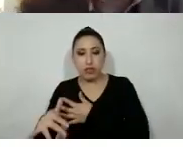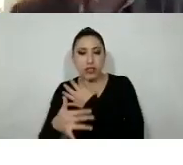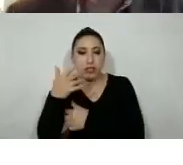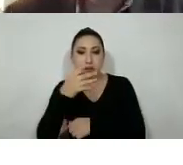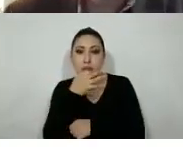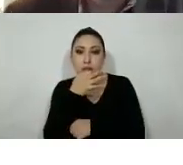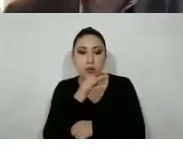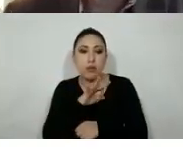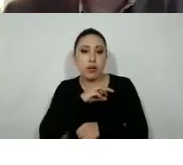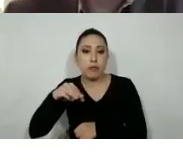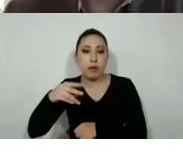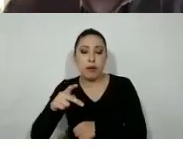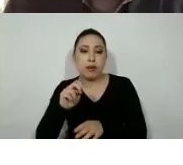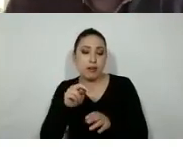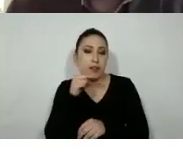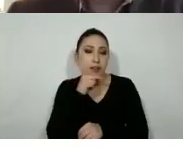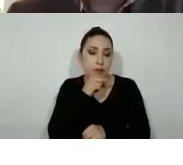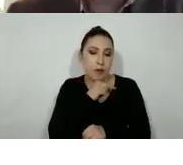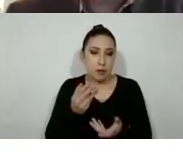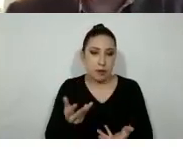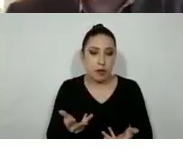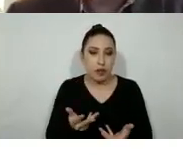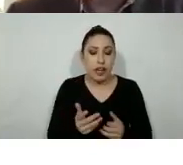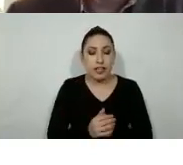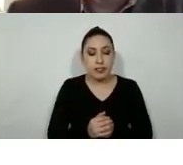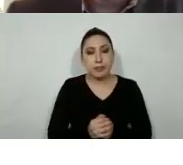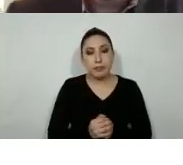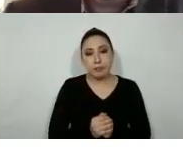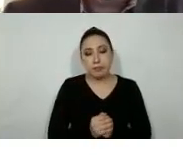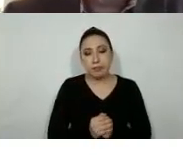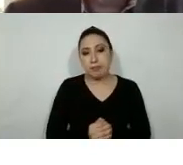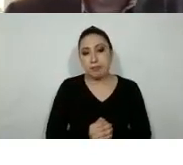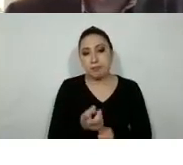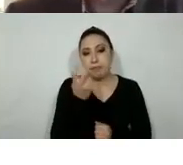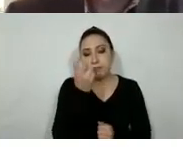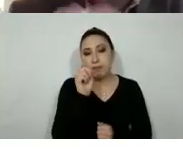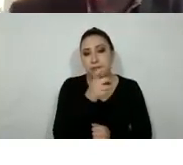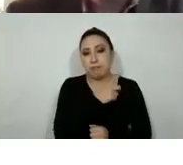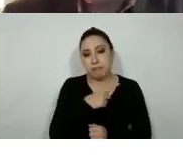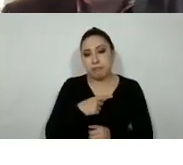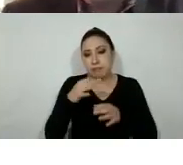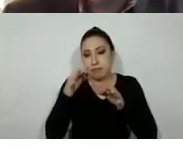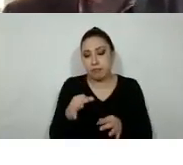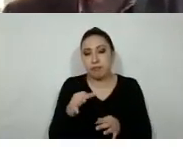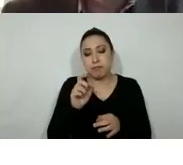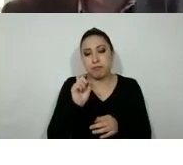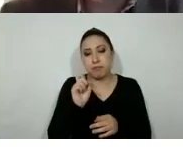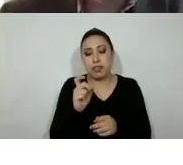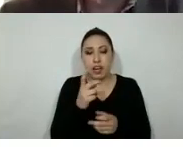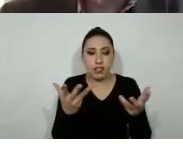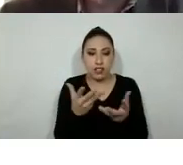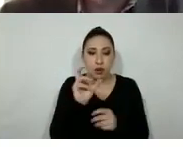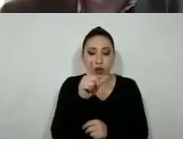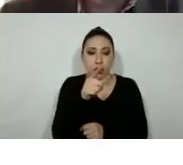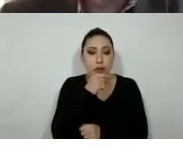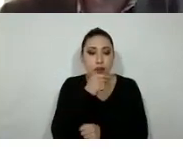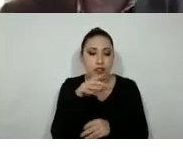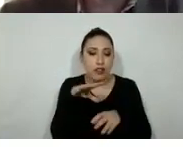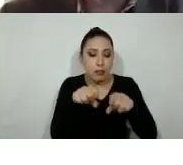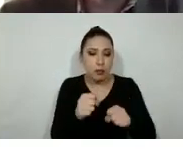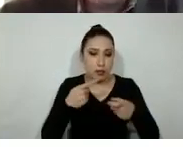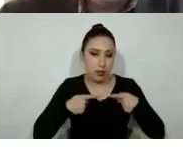la presentación. Y entonces ese en papel es lo que se entiende ahí que ocurre. Y les voy a platicar lo que